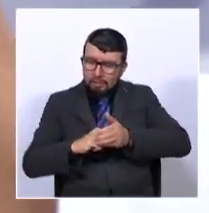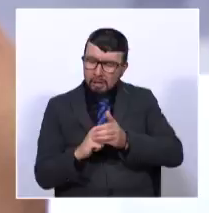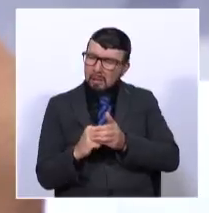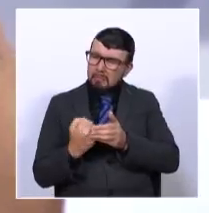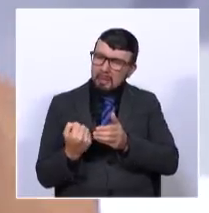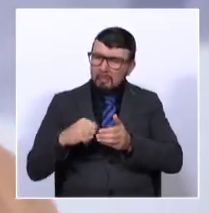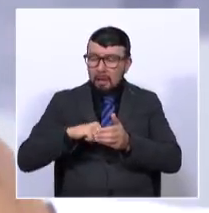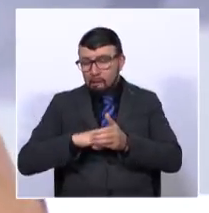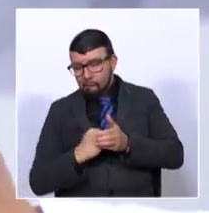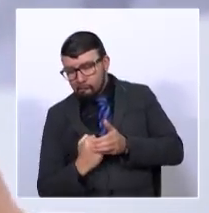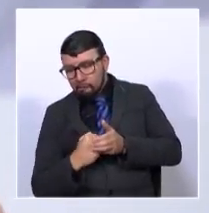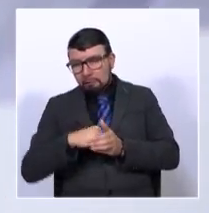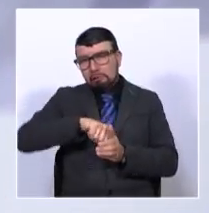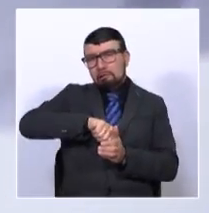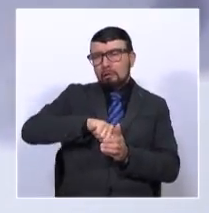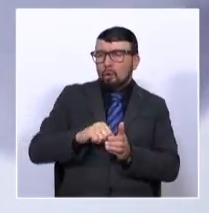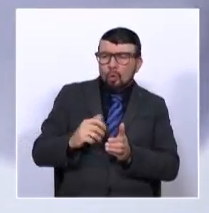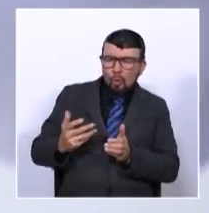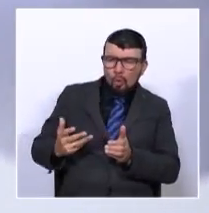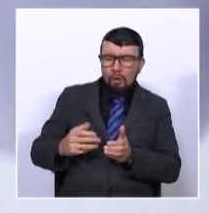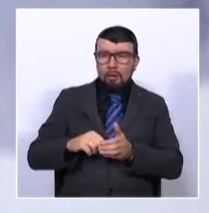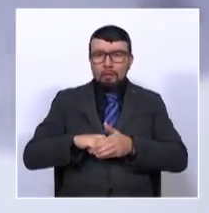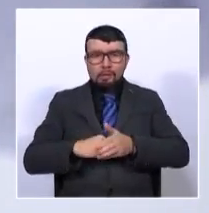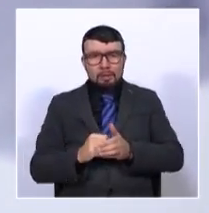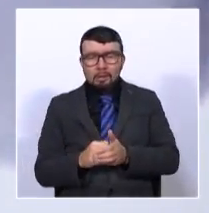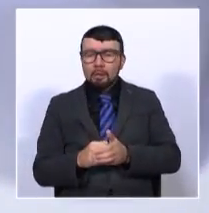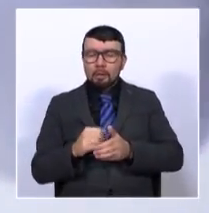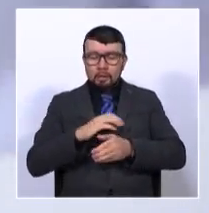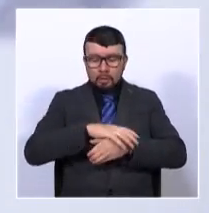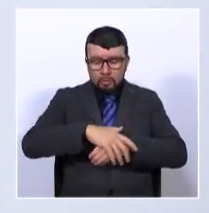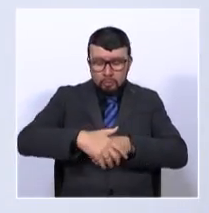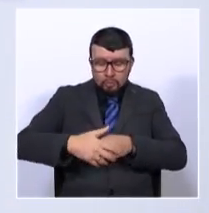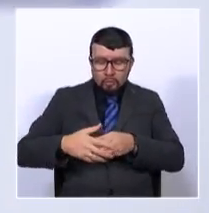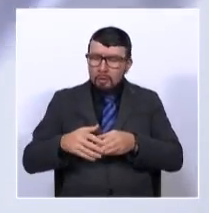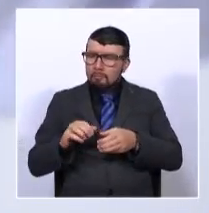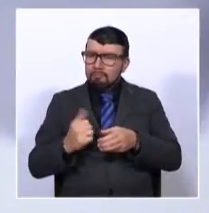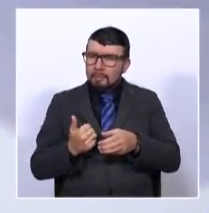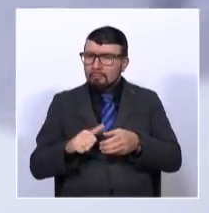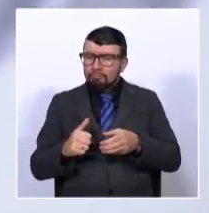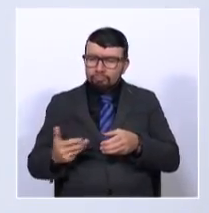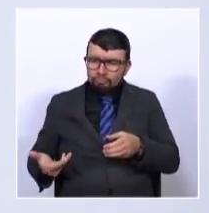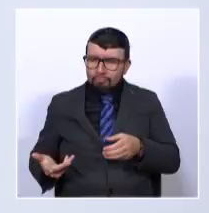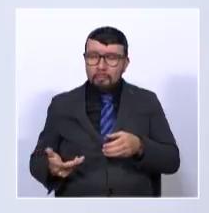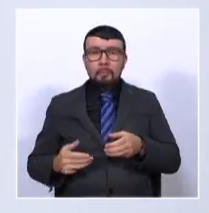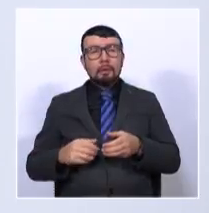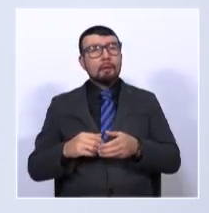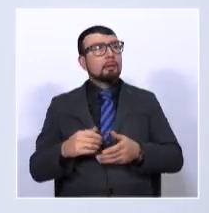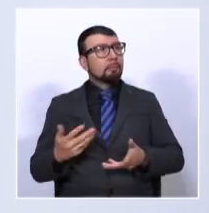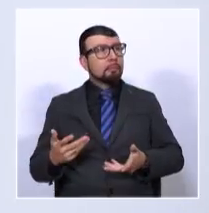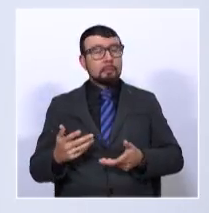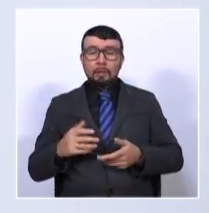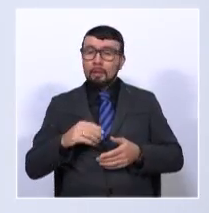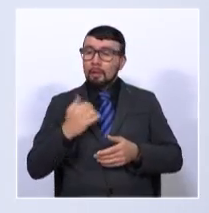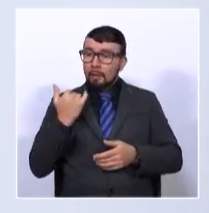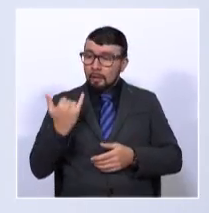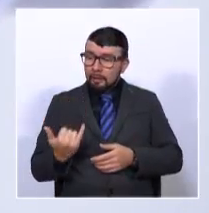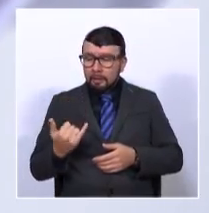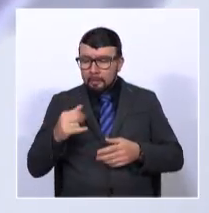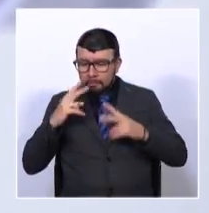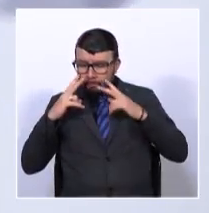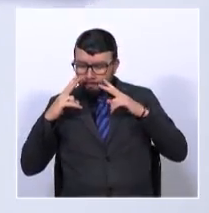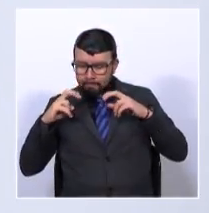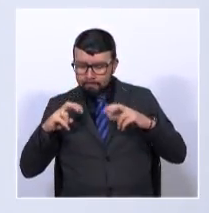eje, si está alineado, los movimientos articulares, tanto de esto ya flexión, extensión de la rodilla,